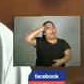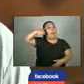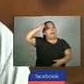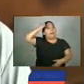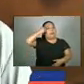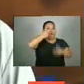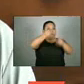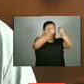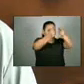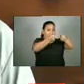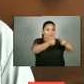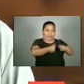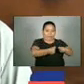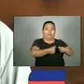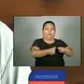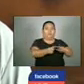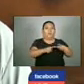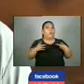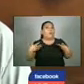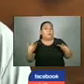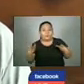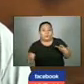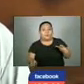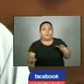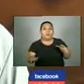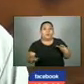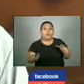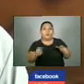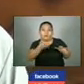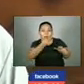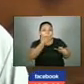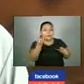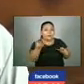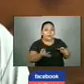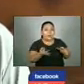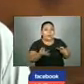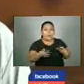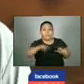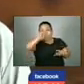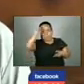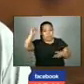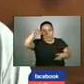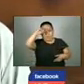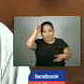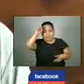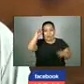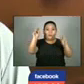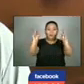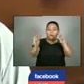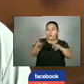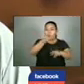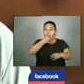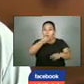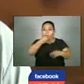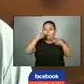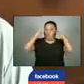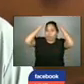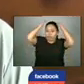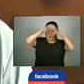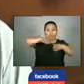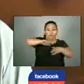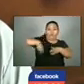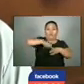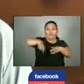finanzas, cómo es el mundo real dentro de la gastronomía, con una experiencia de chef líder de opinión,